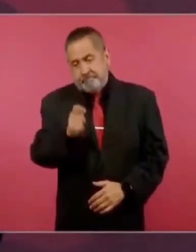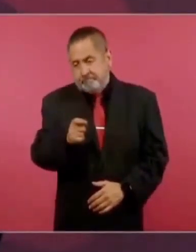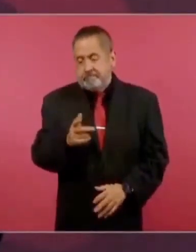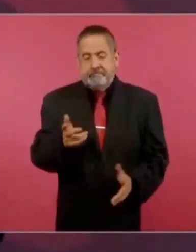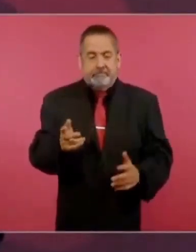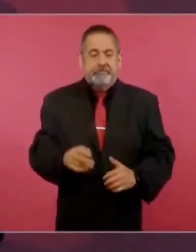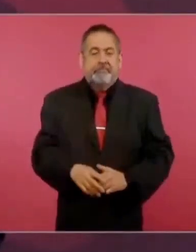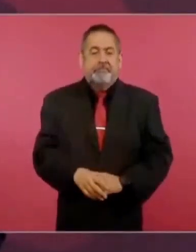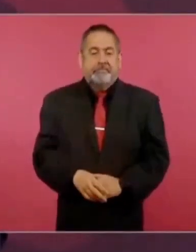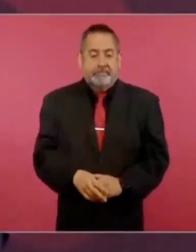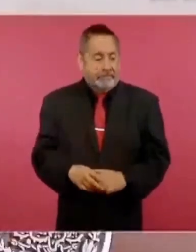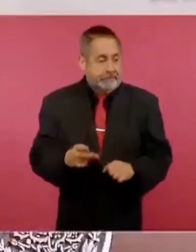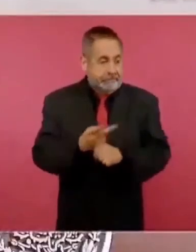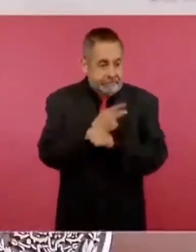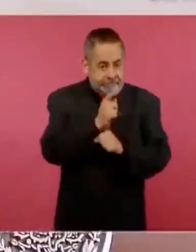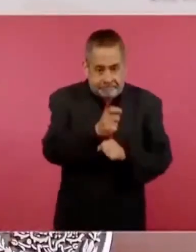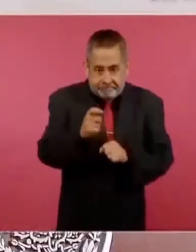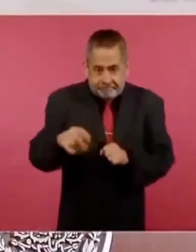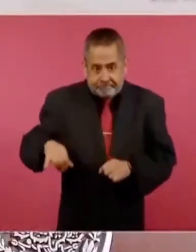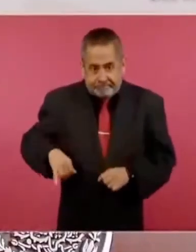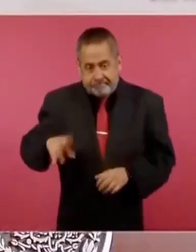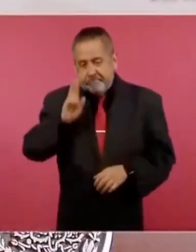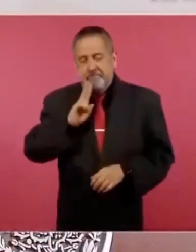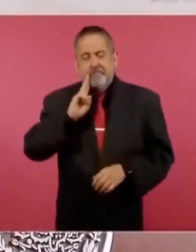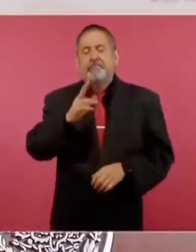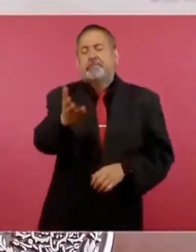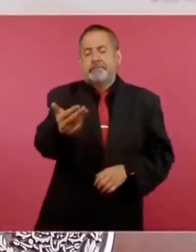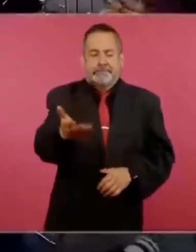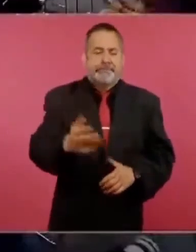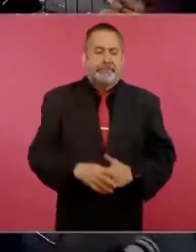eh sucediendo vamos a ver en qué termino Gracias presidente